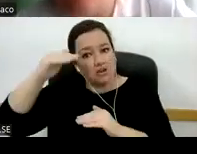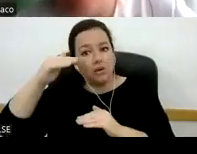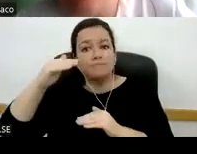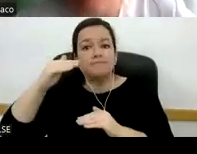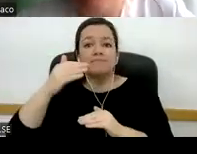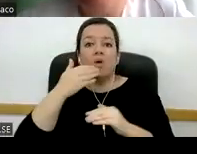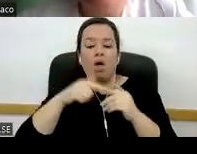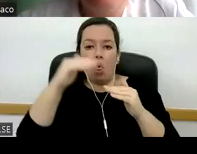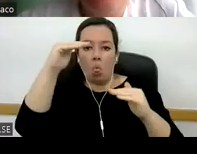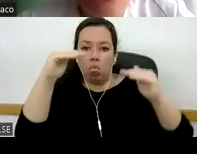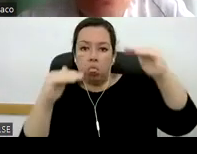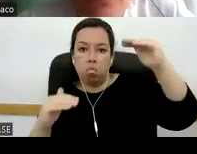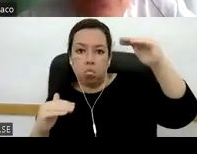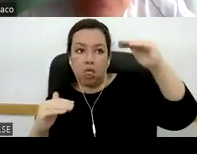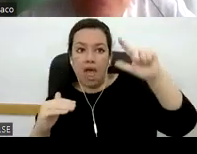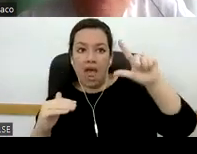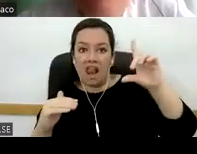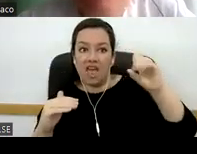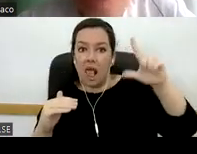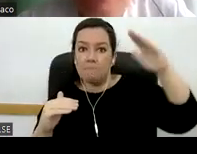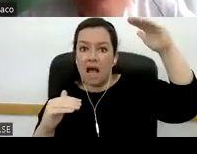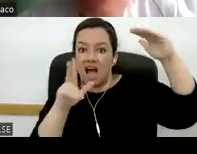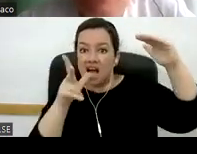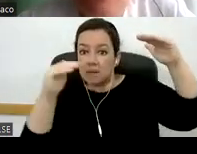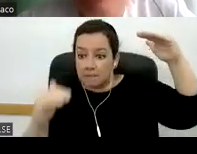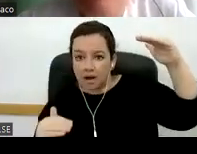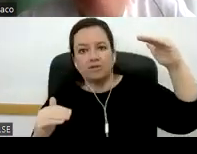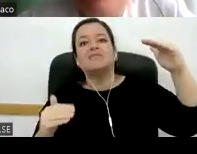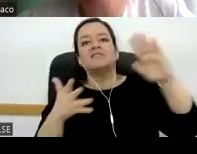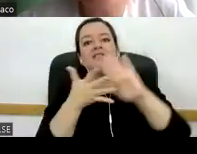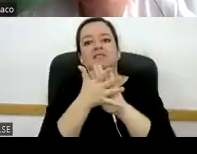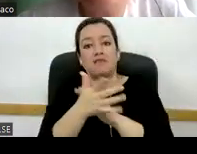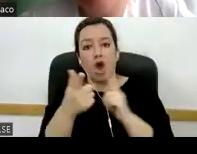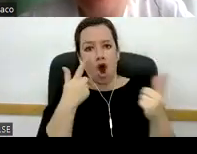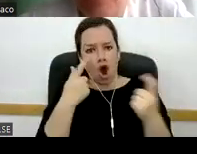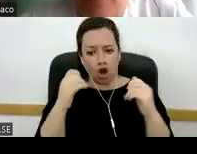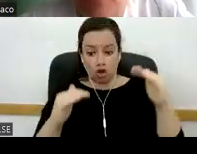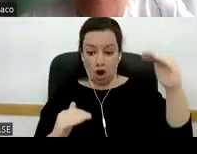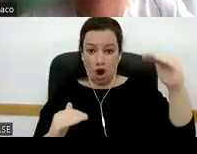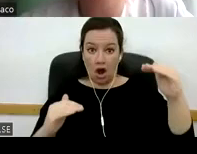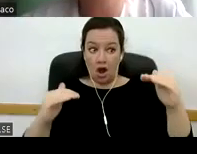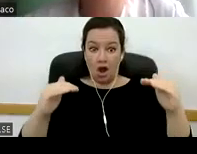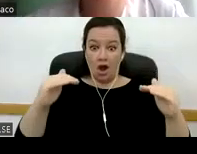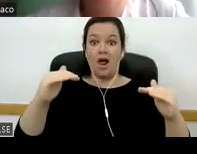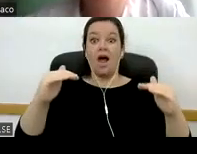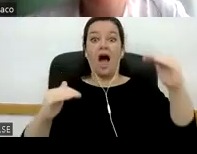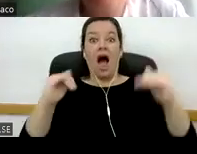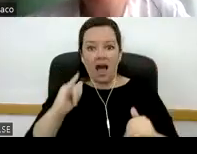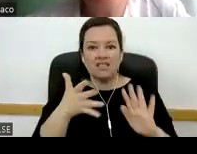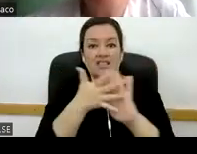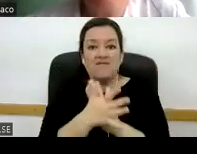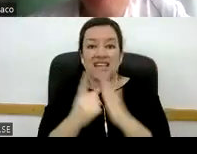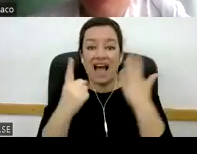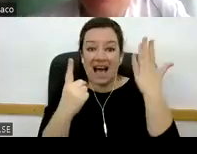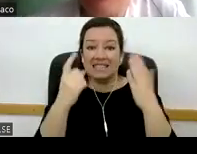este caso que esté bajito. Su control implica disminuir el riesgo cardiovascular hasta en un 60%. Es decir, no a